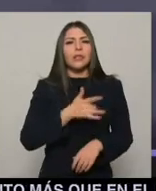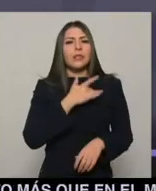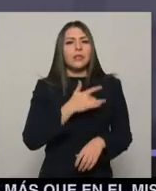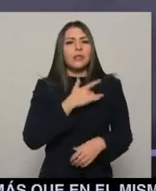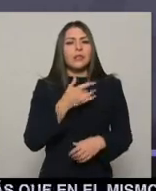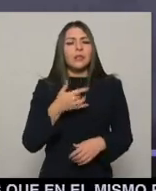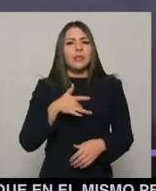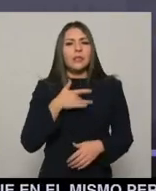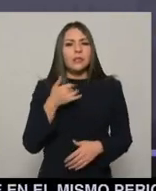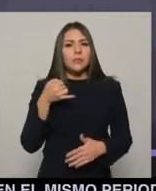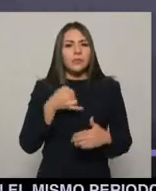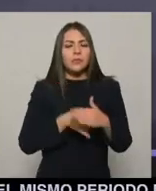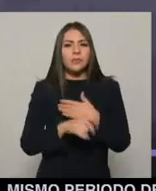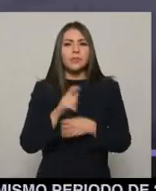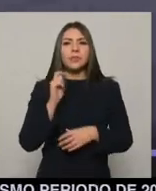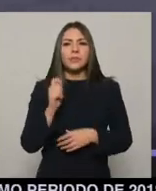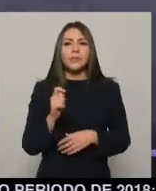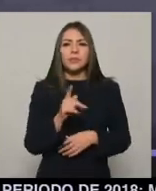que como